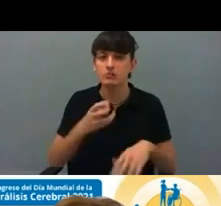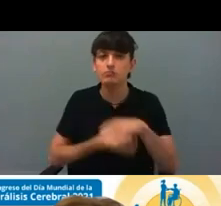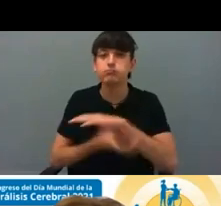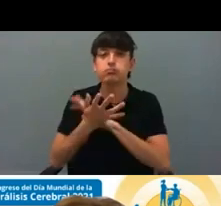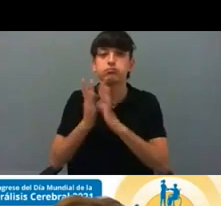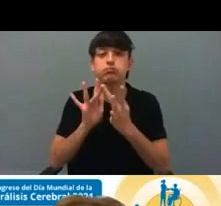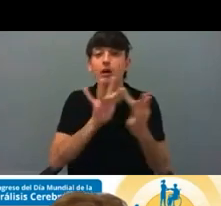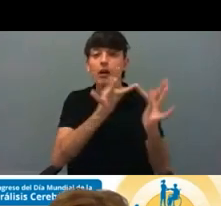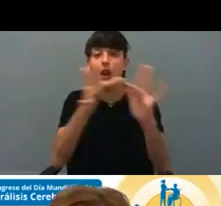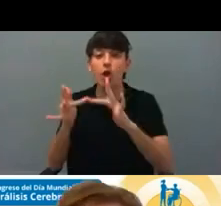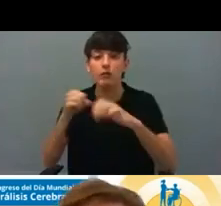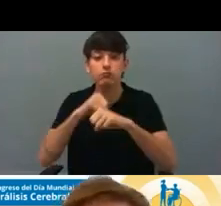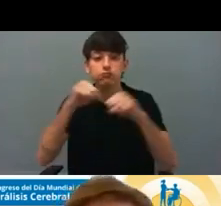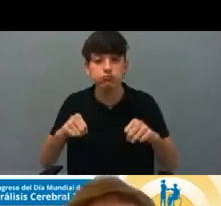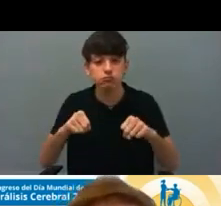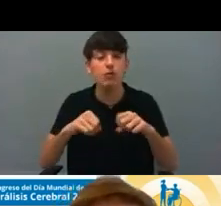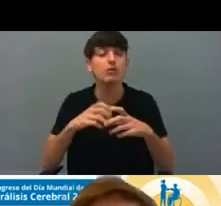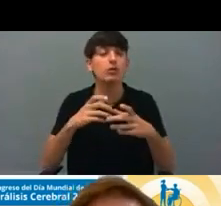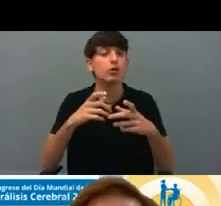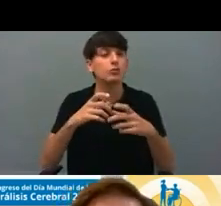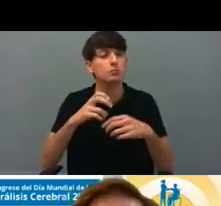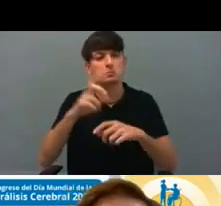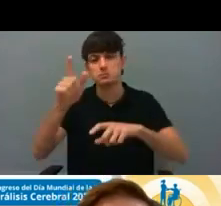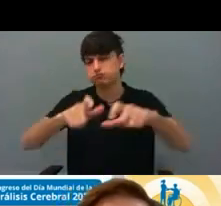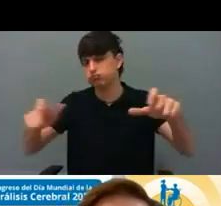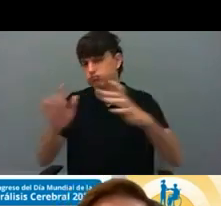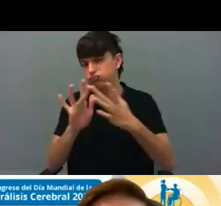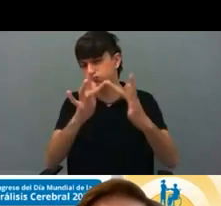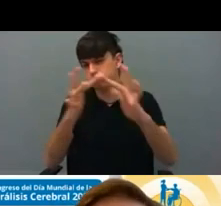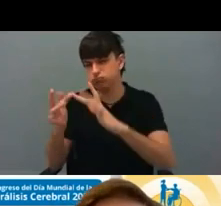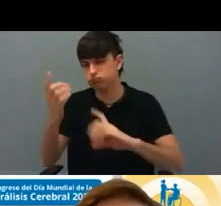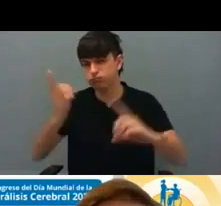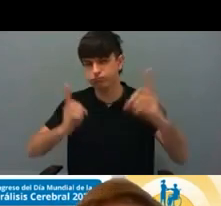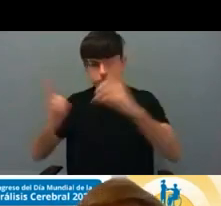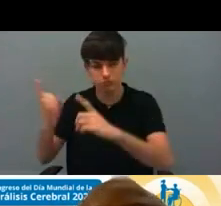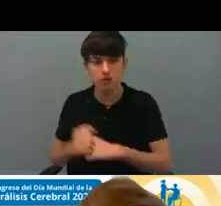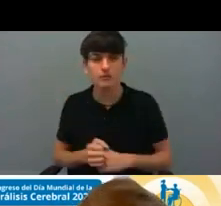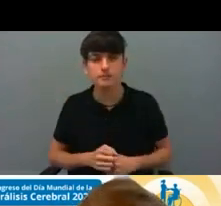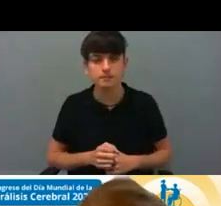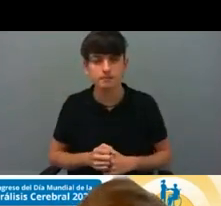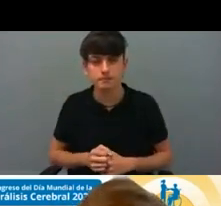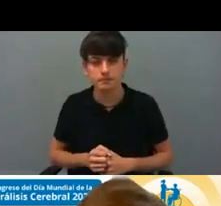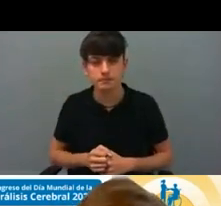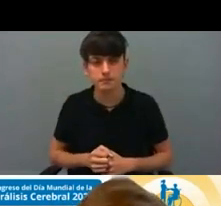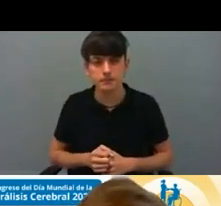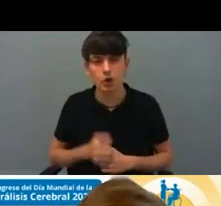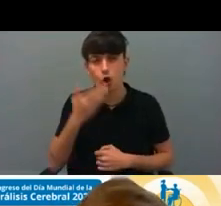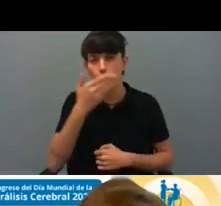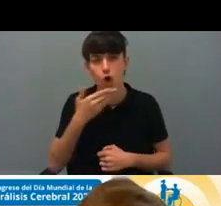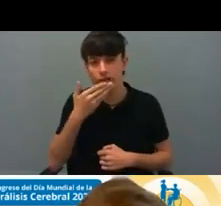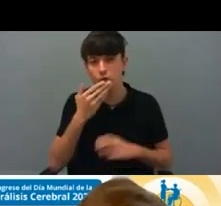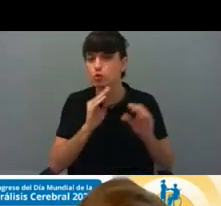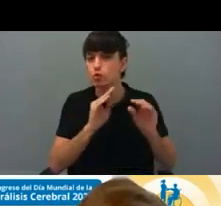relaciones unos con otros. O sea, hay en el cole de Edu hay unas